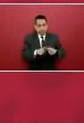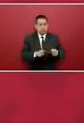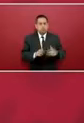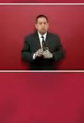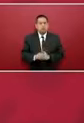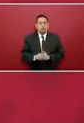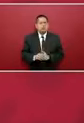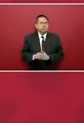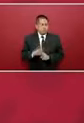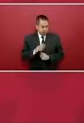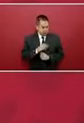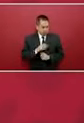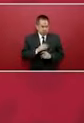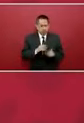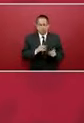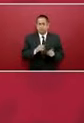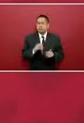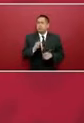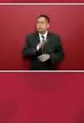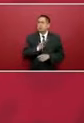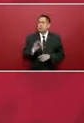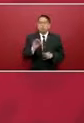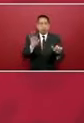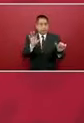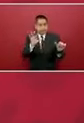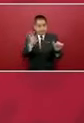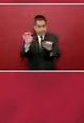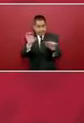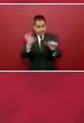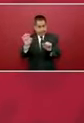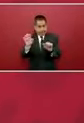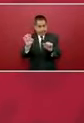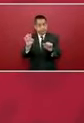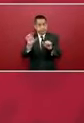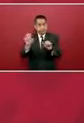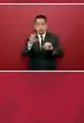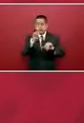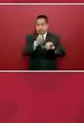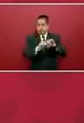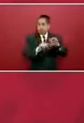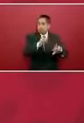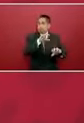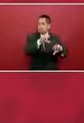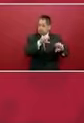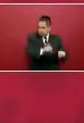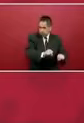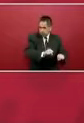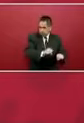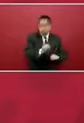Han habido alrededor de 600 detenidos